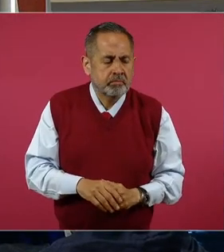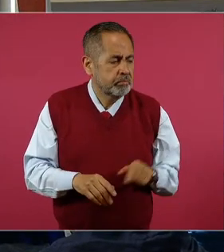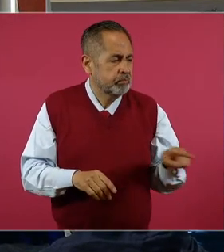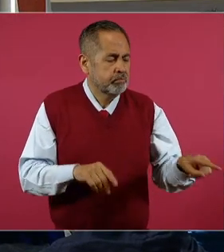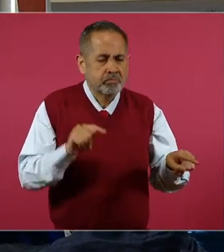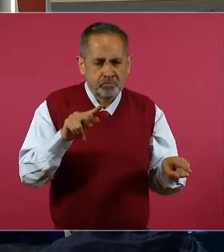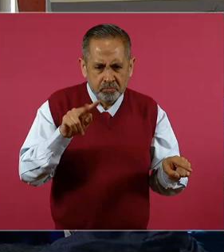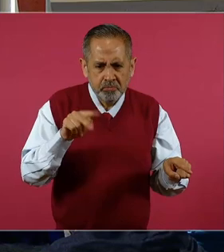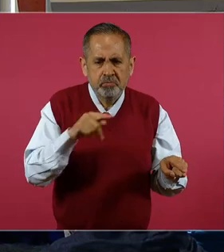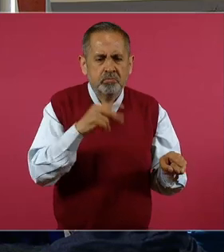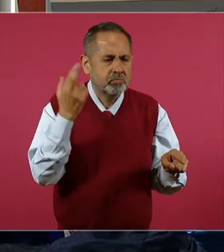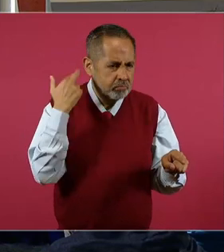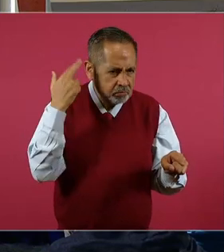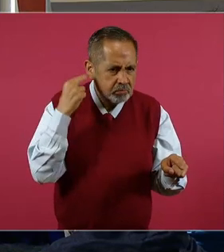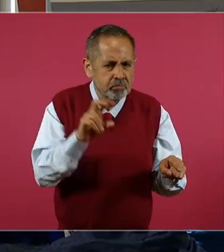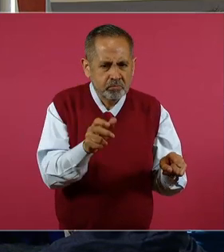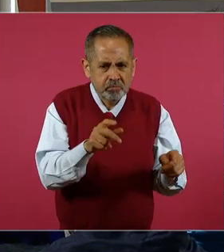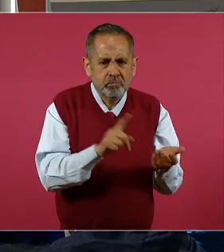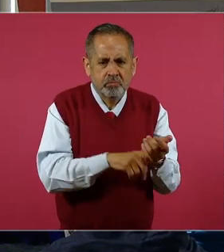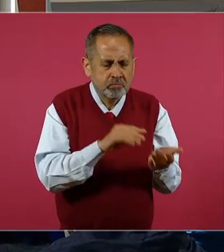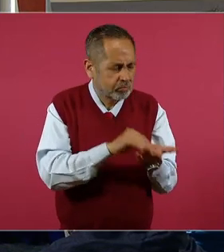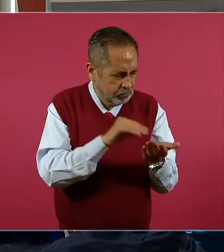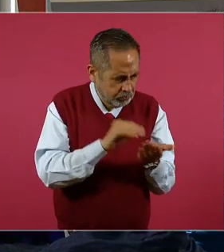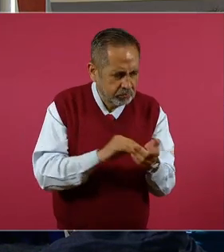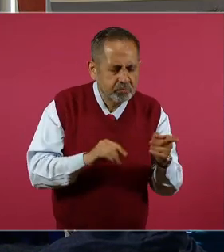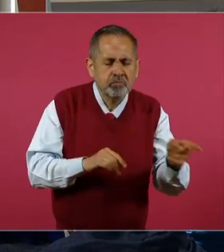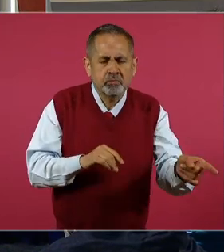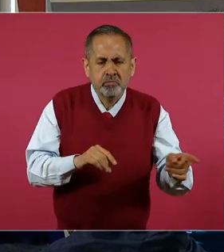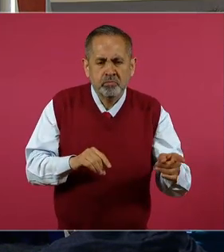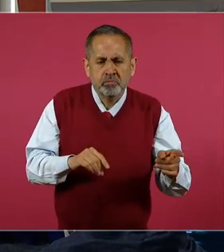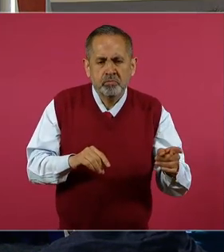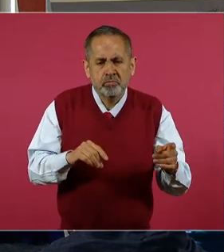se ven, se escuchan